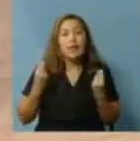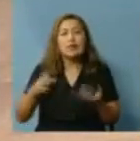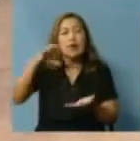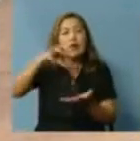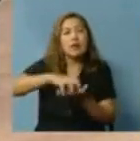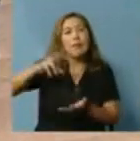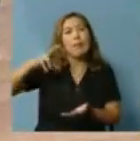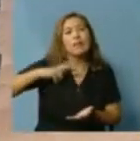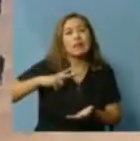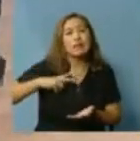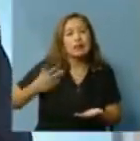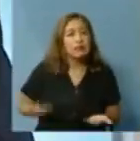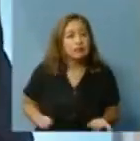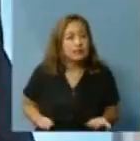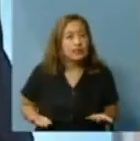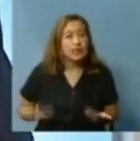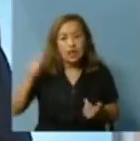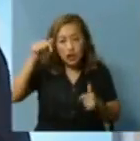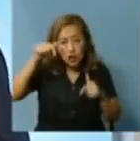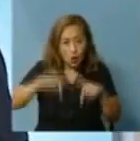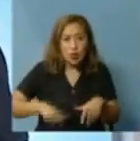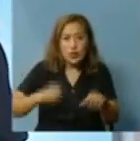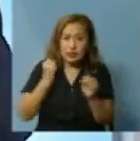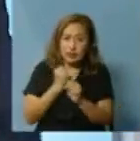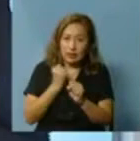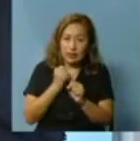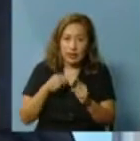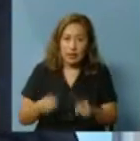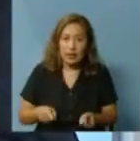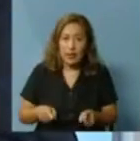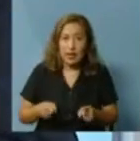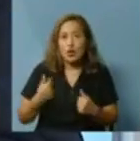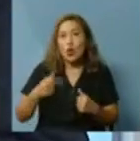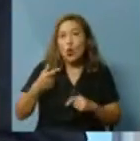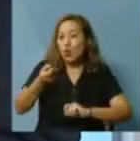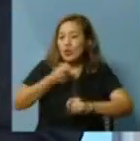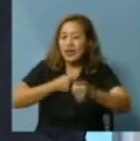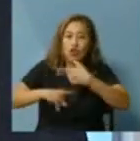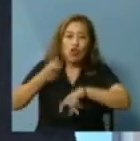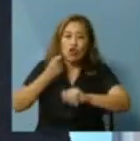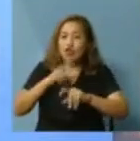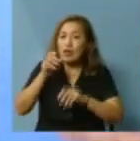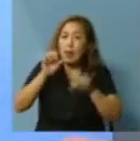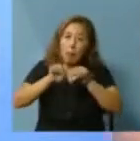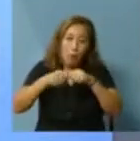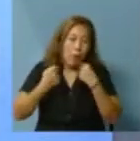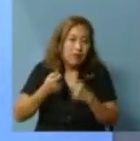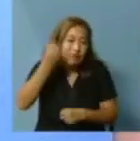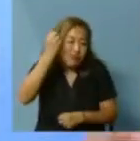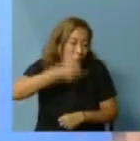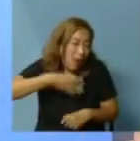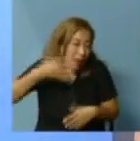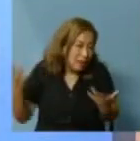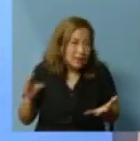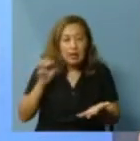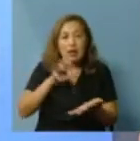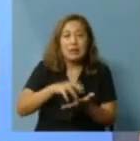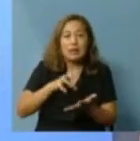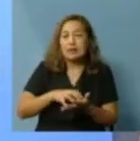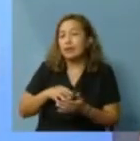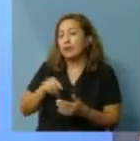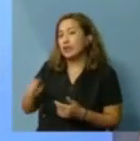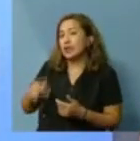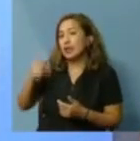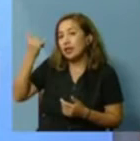pymes no las pequeñas empresas bueno que hoy están trabajando ya sea una panadería cualquier industria tiene